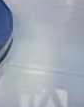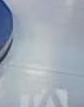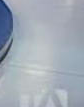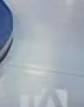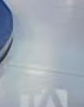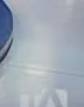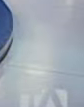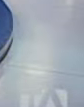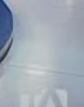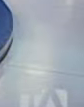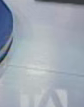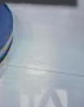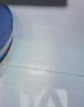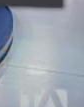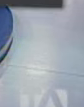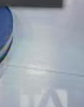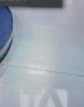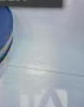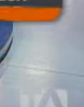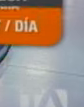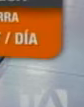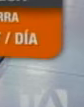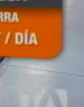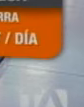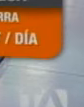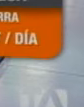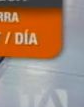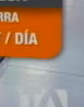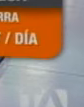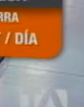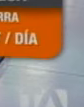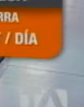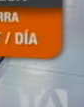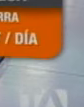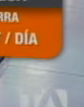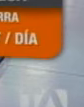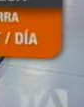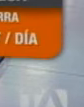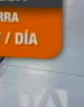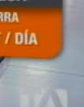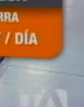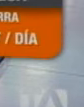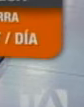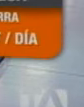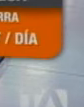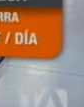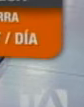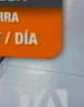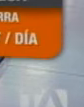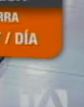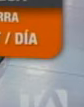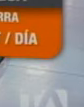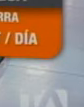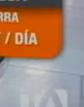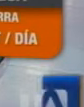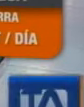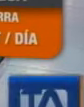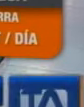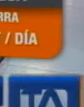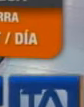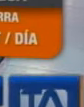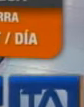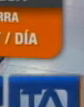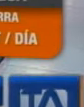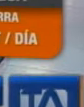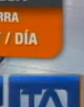comprometidos con el consumo responsable de agua. Así es. ¿Sabía usted que reparar las fugas de llaves y tuberías en su casa le